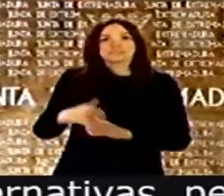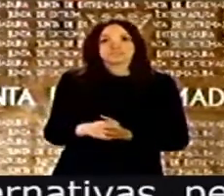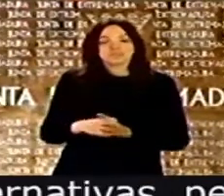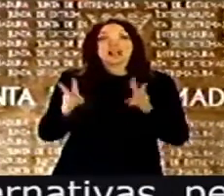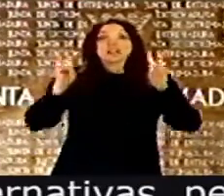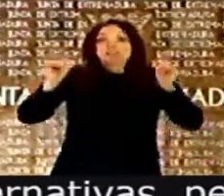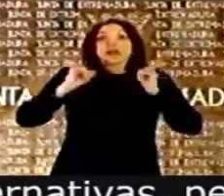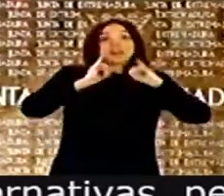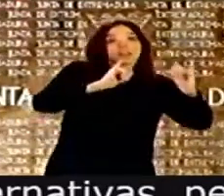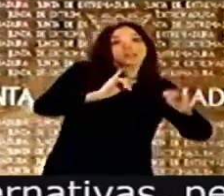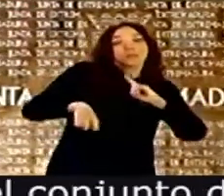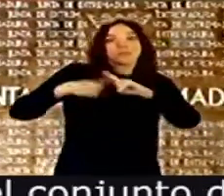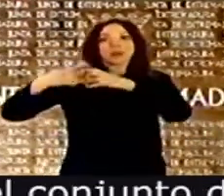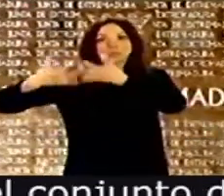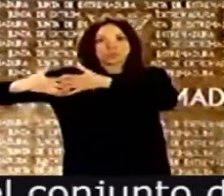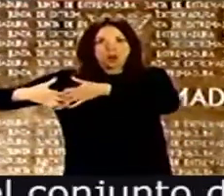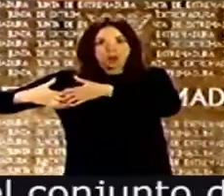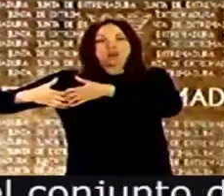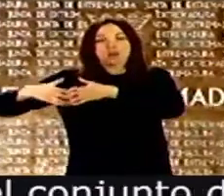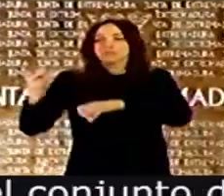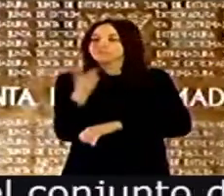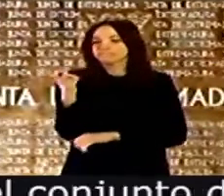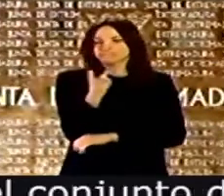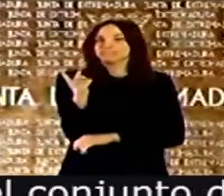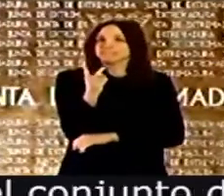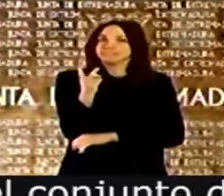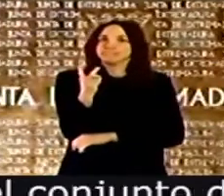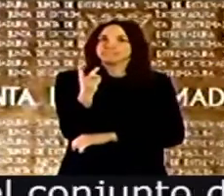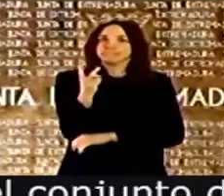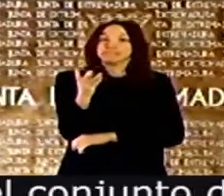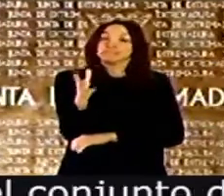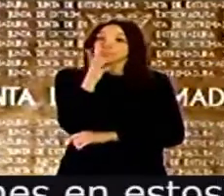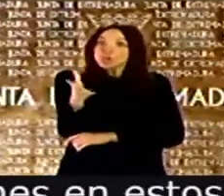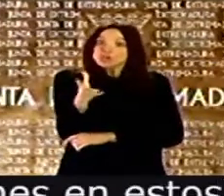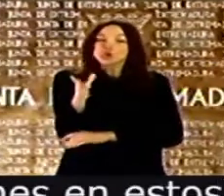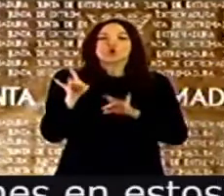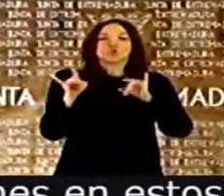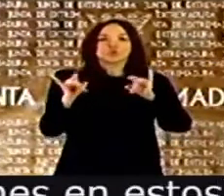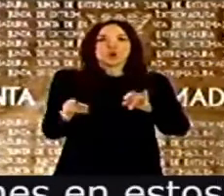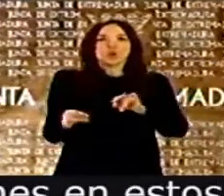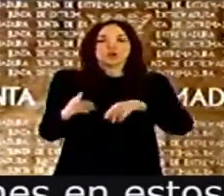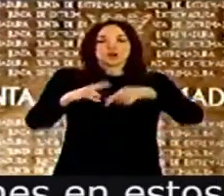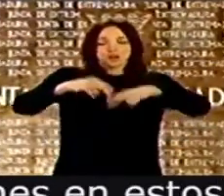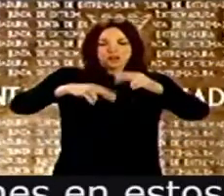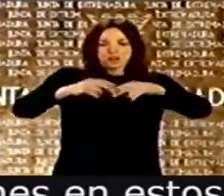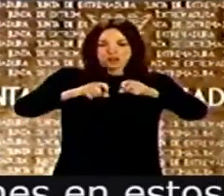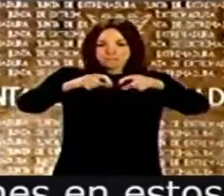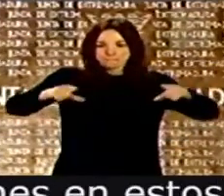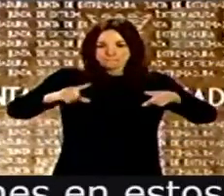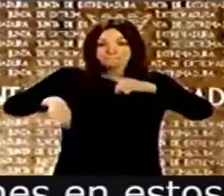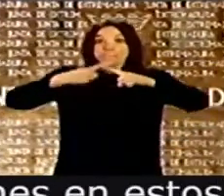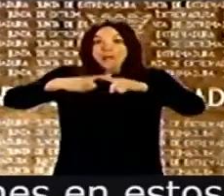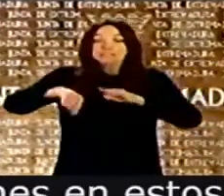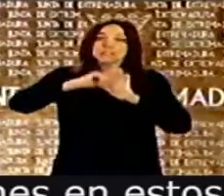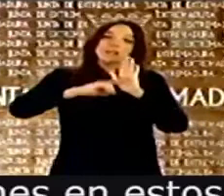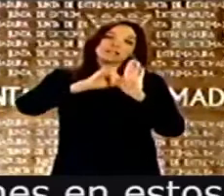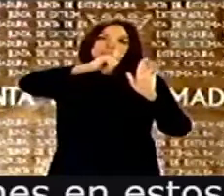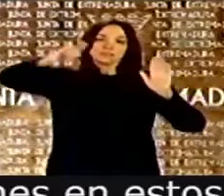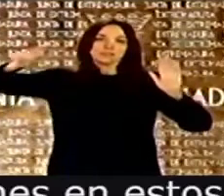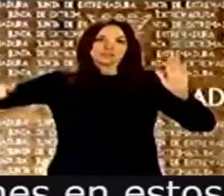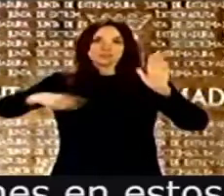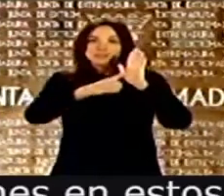energética e industrial. Y para eso hemos construido suelo y para eso hemos aprobado leyes. Tanto